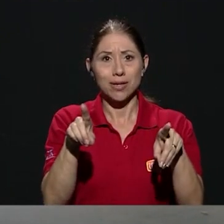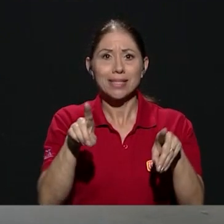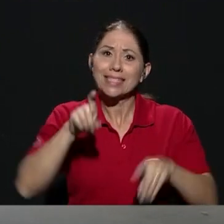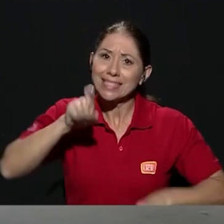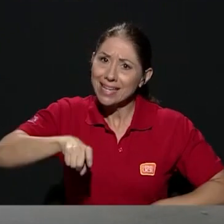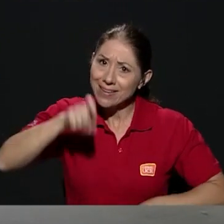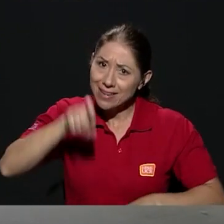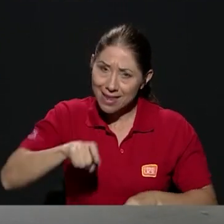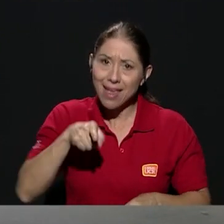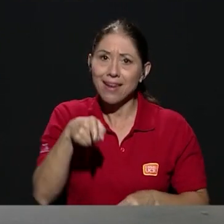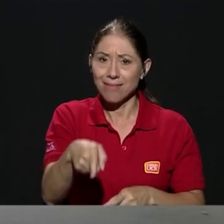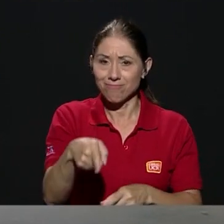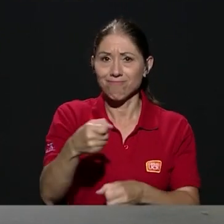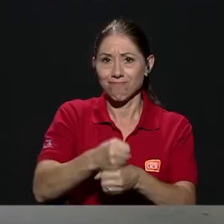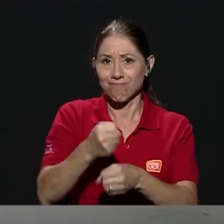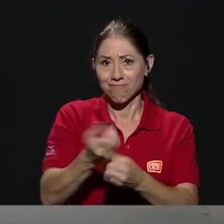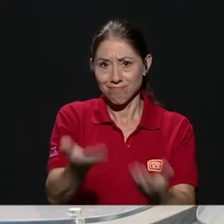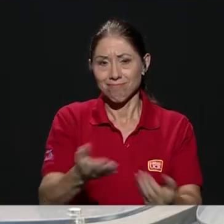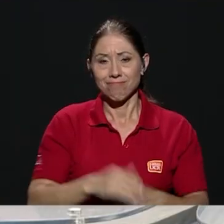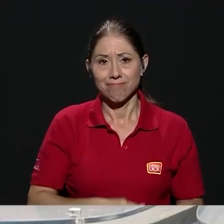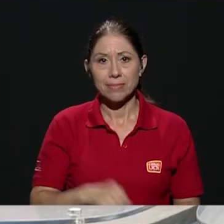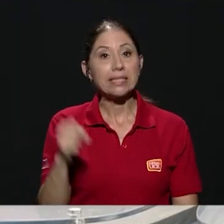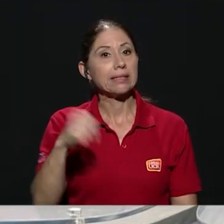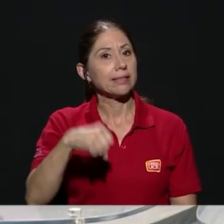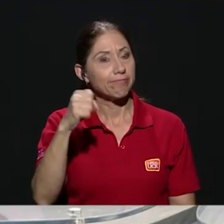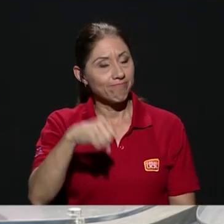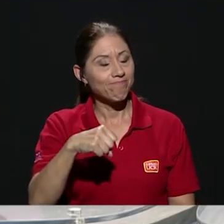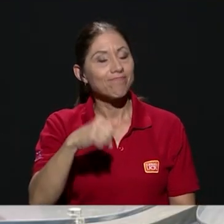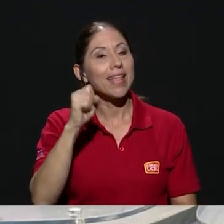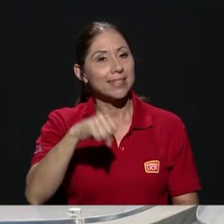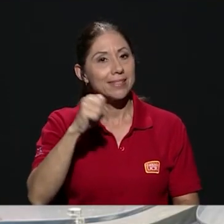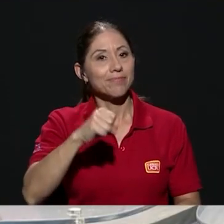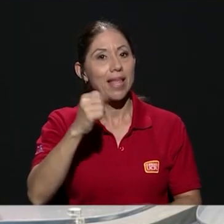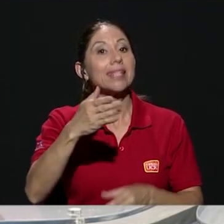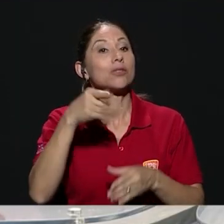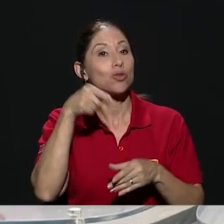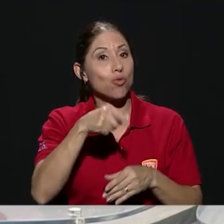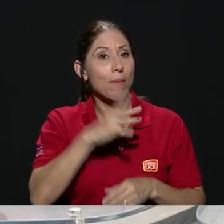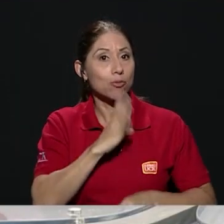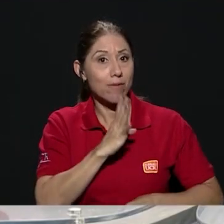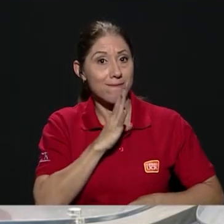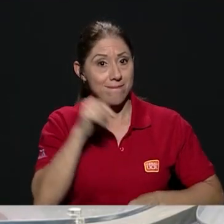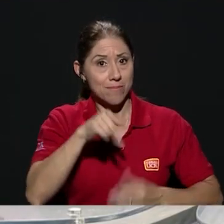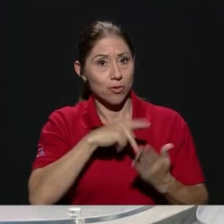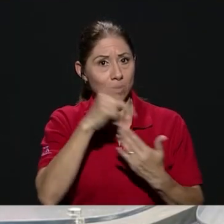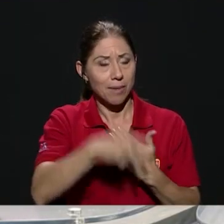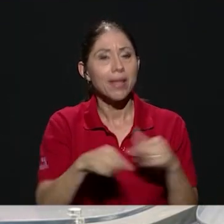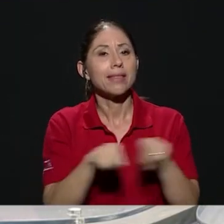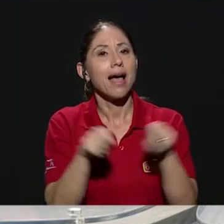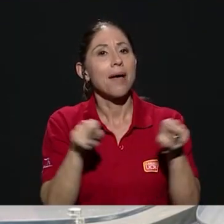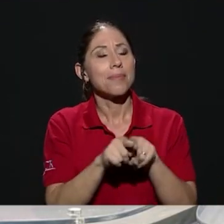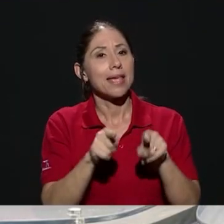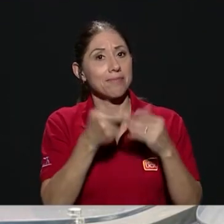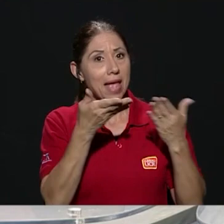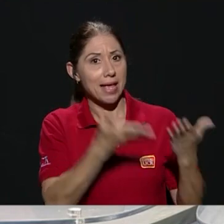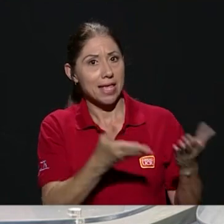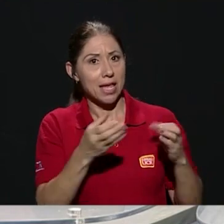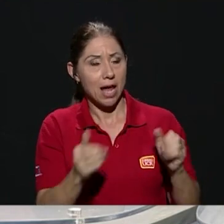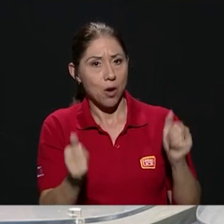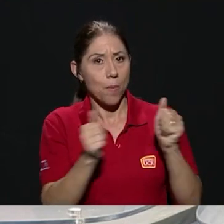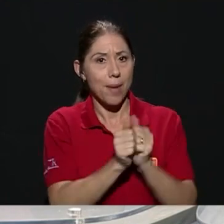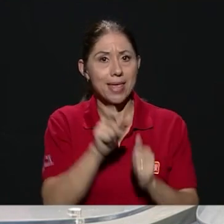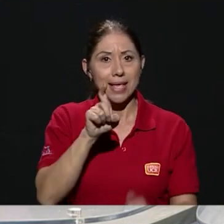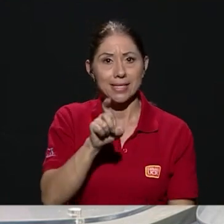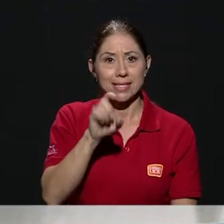requiere. Sí, es parte de lo que vamos a conversar durante el programa, en el que también nos acompañan en esta